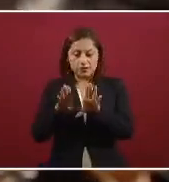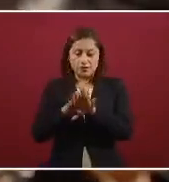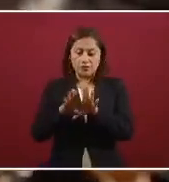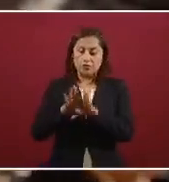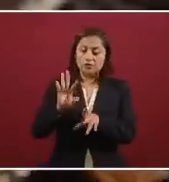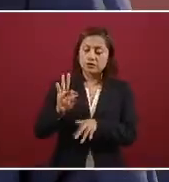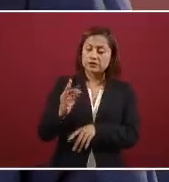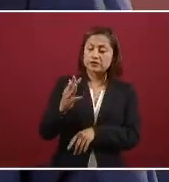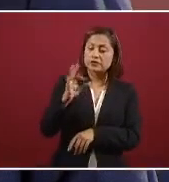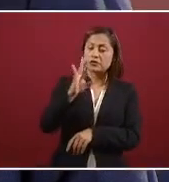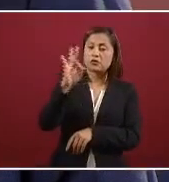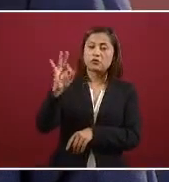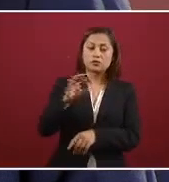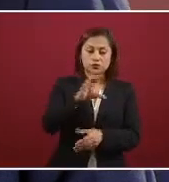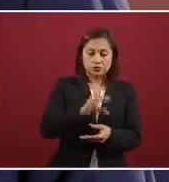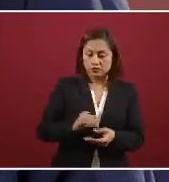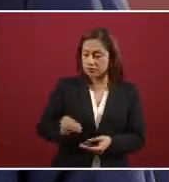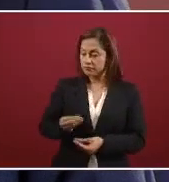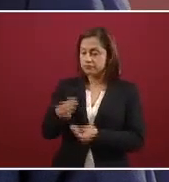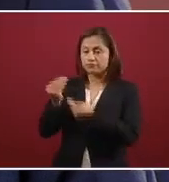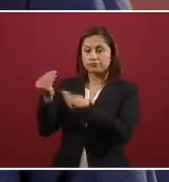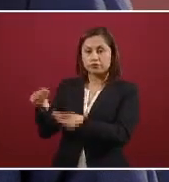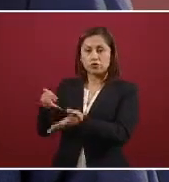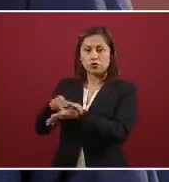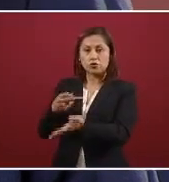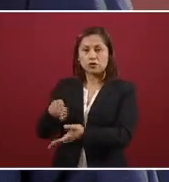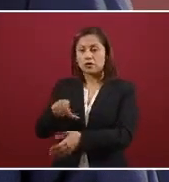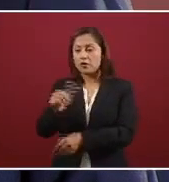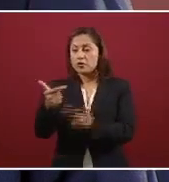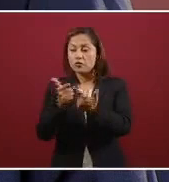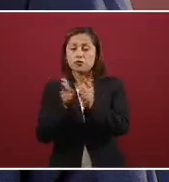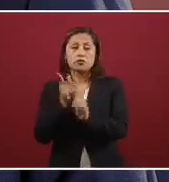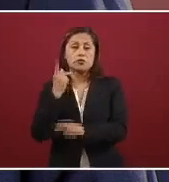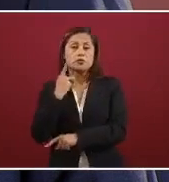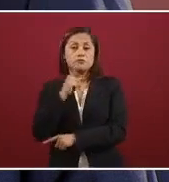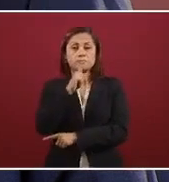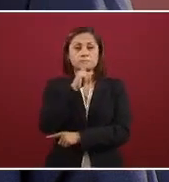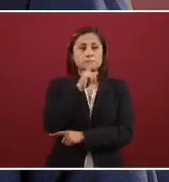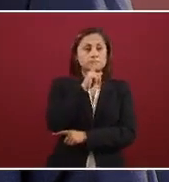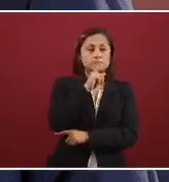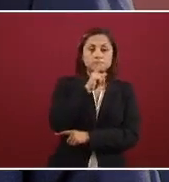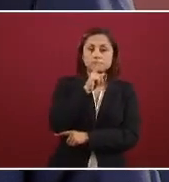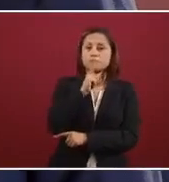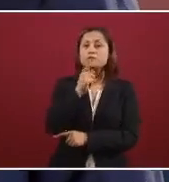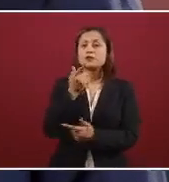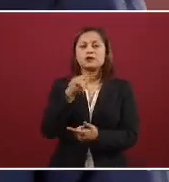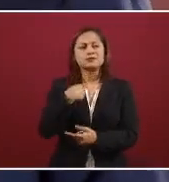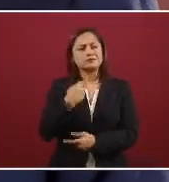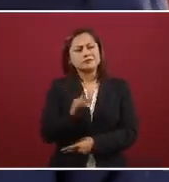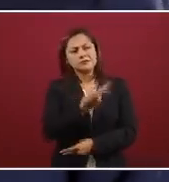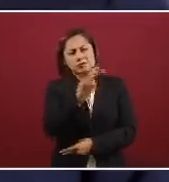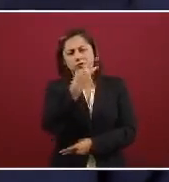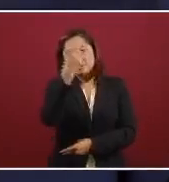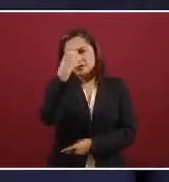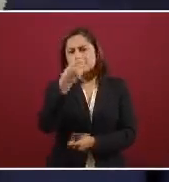prerrogativas y los demás partidos pues permanecen callados. También que me dé su opinión al respecto, presidente. Gracias.